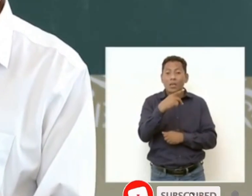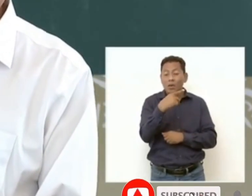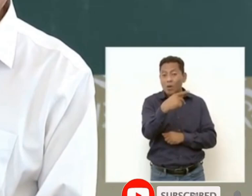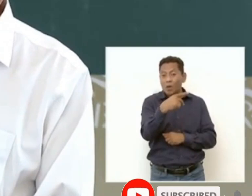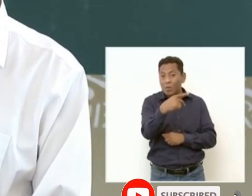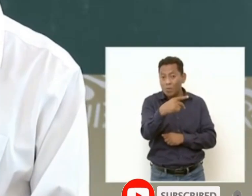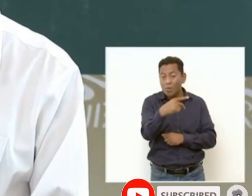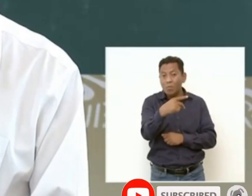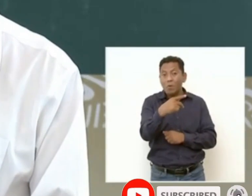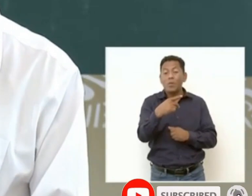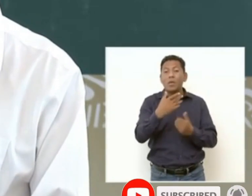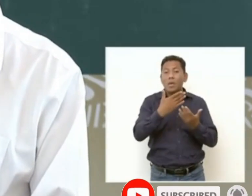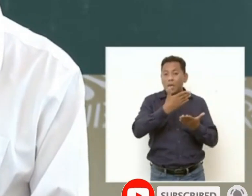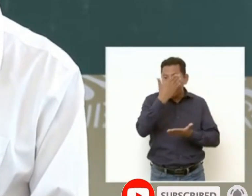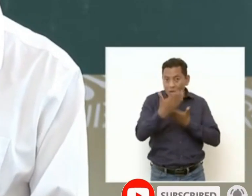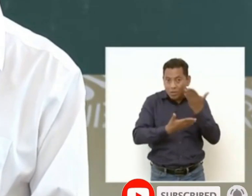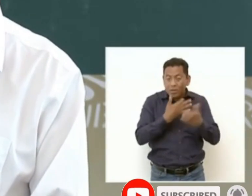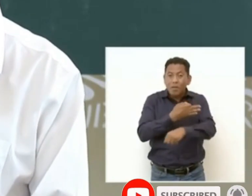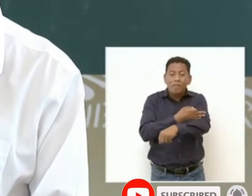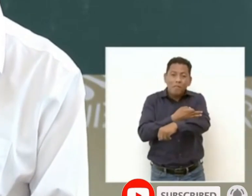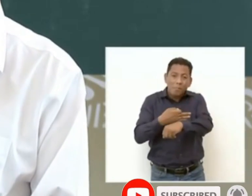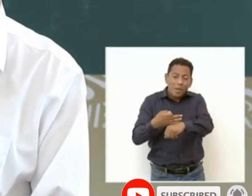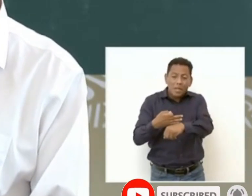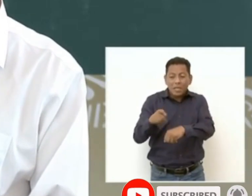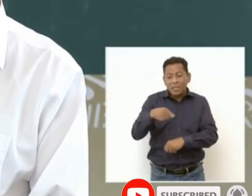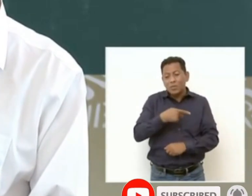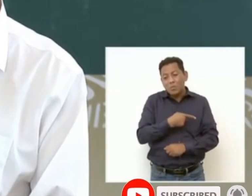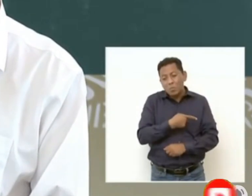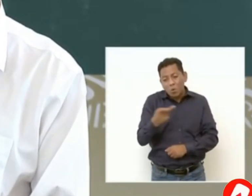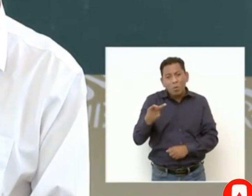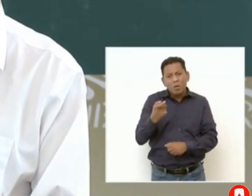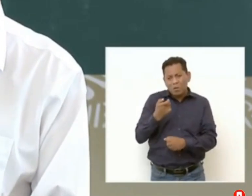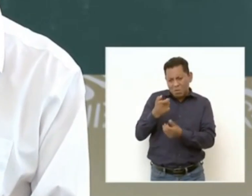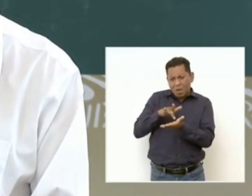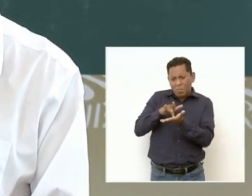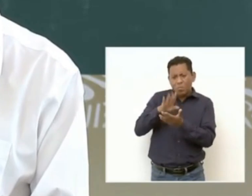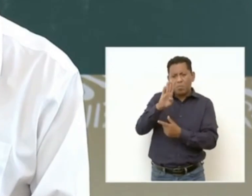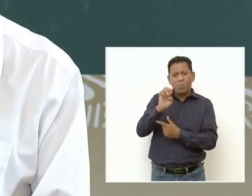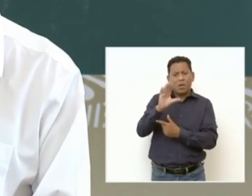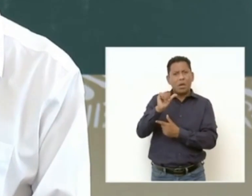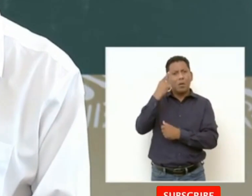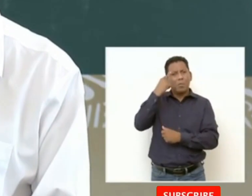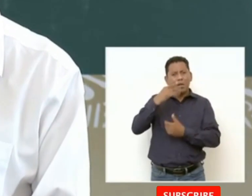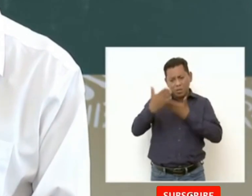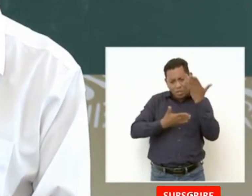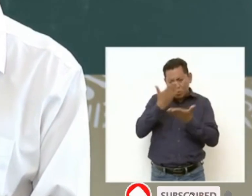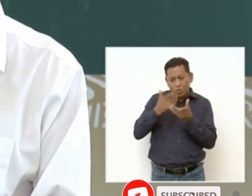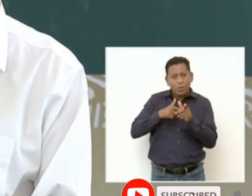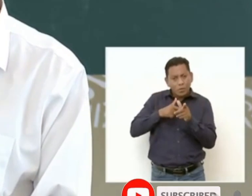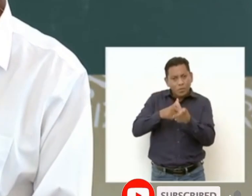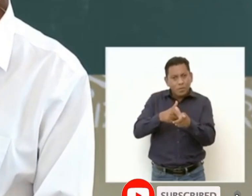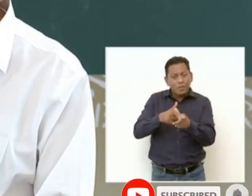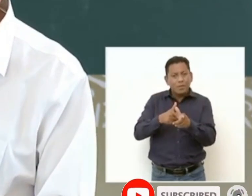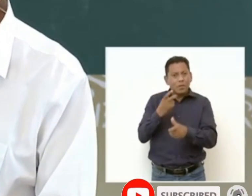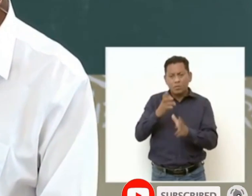de los estudiantes de familias pobres a recibir una beca para estudiar.